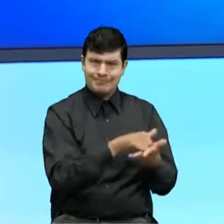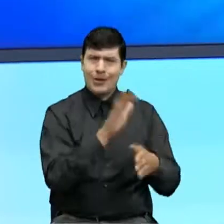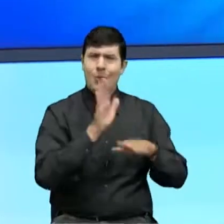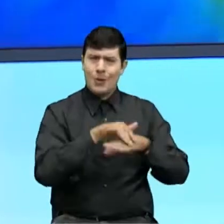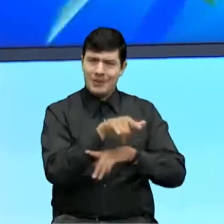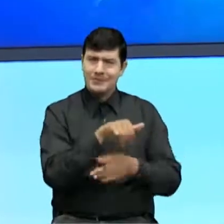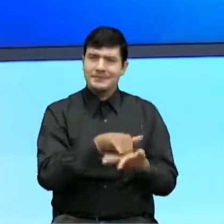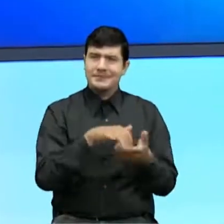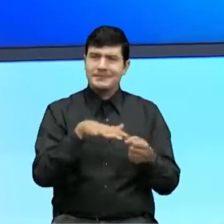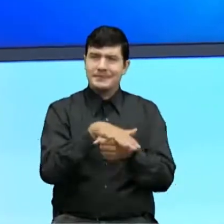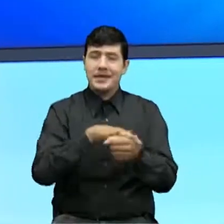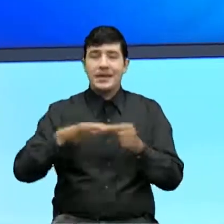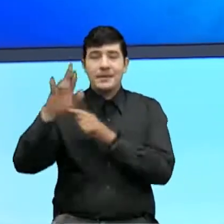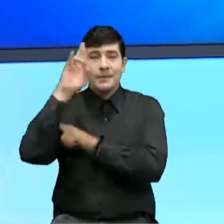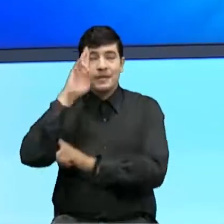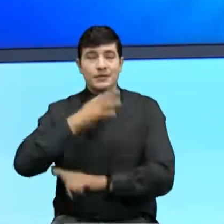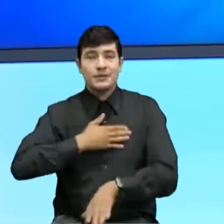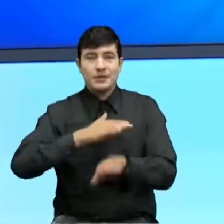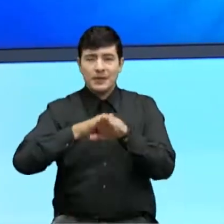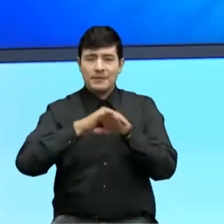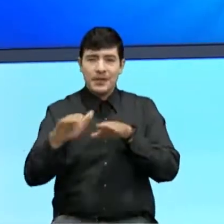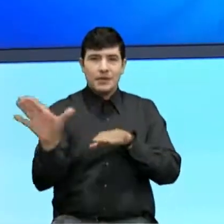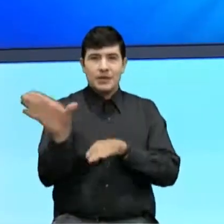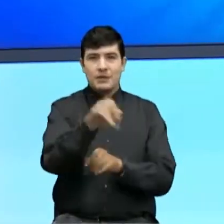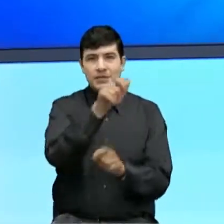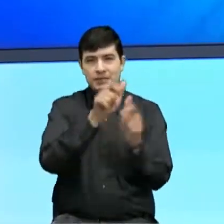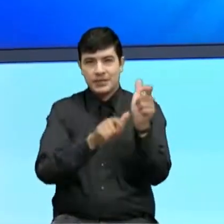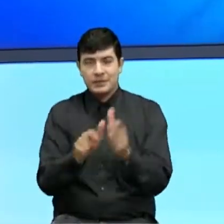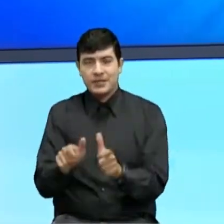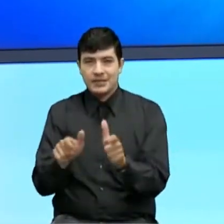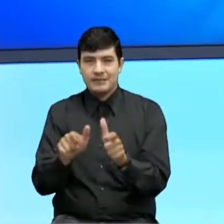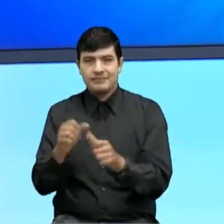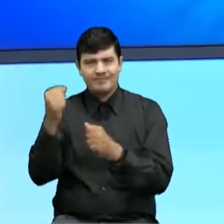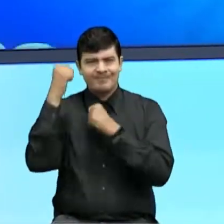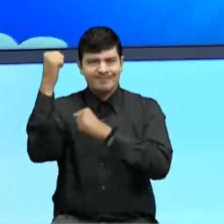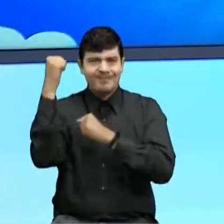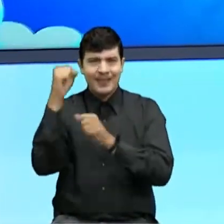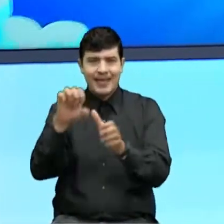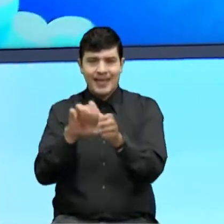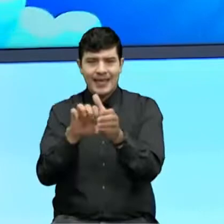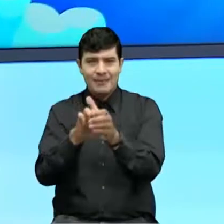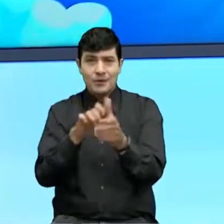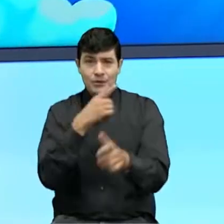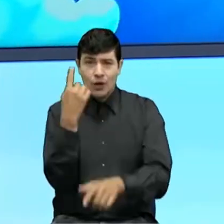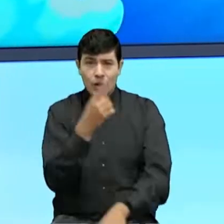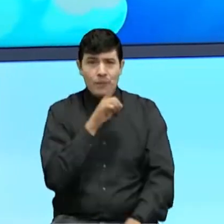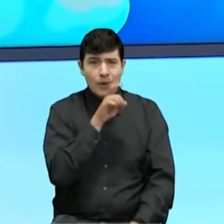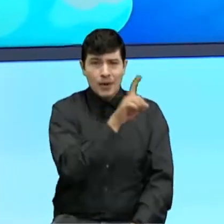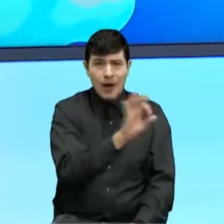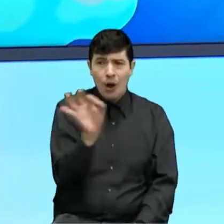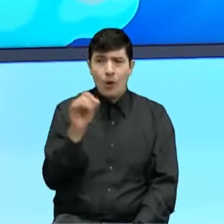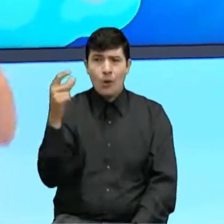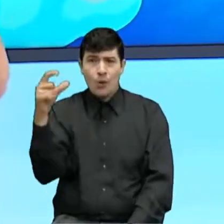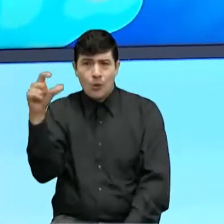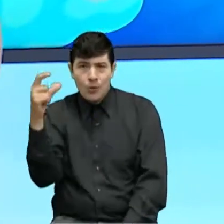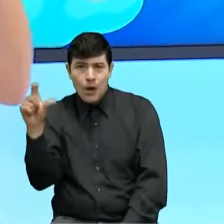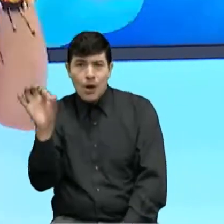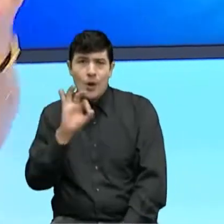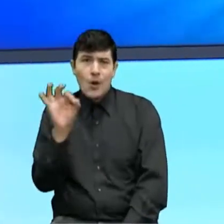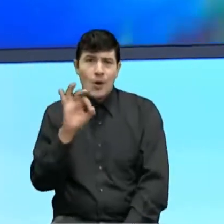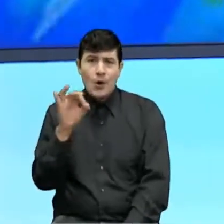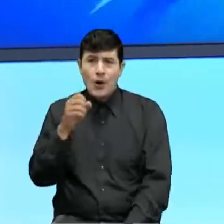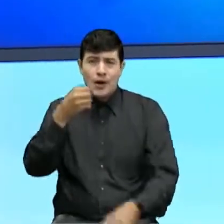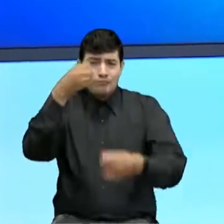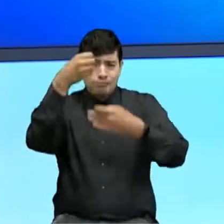yo invito a los hinchas de todos los equipos, no solamente del Bucaramanga, no solamente del Cúcuta,